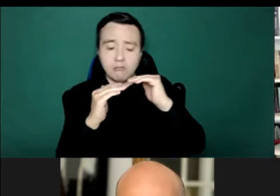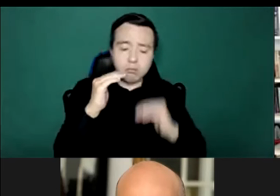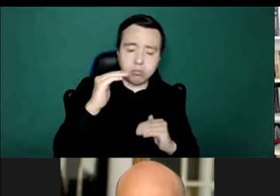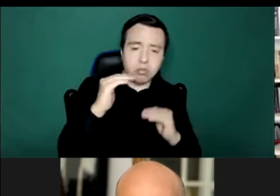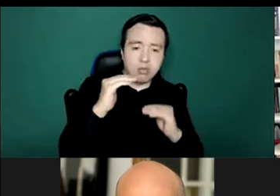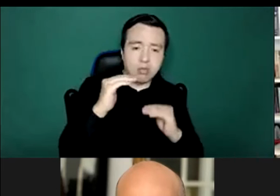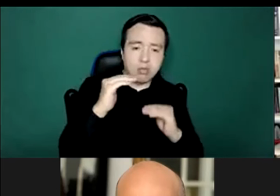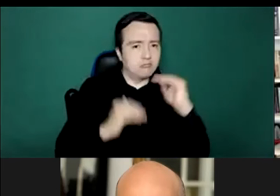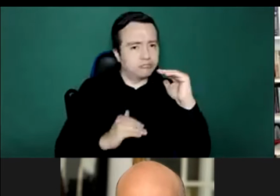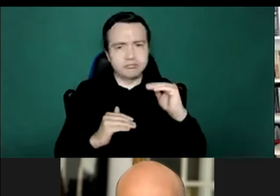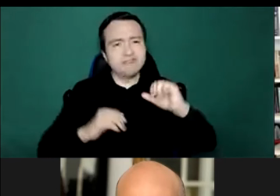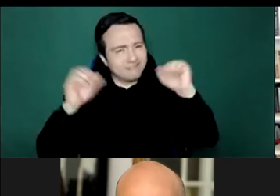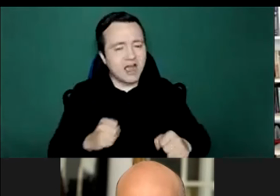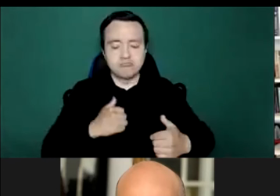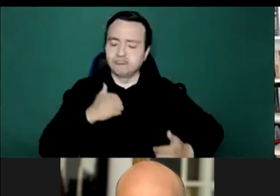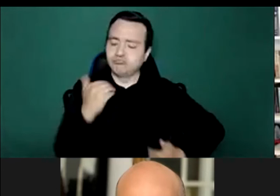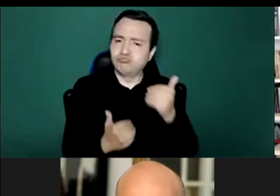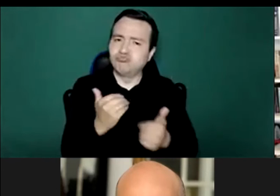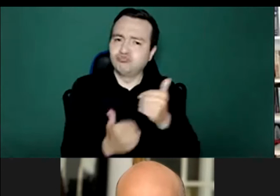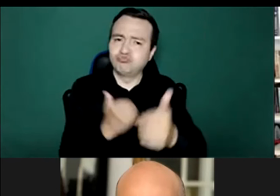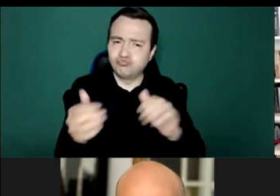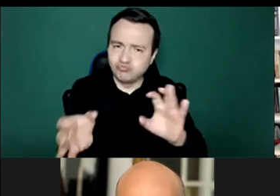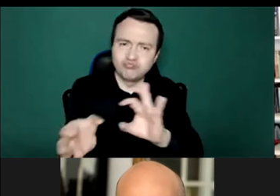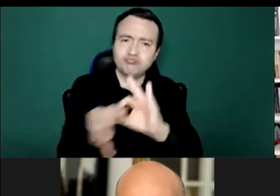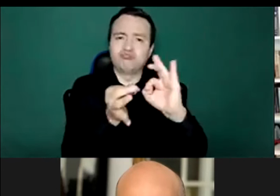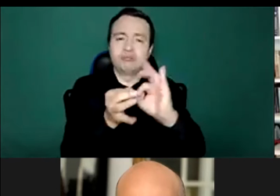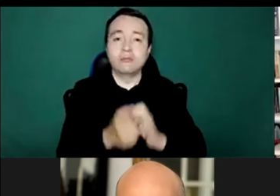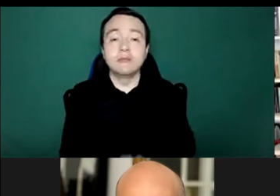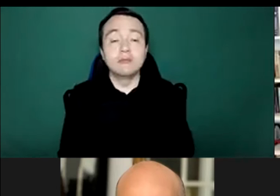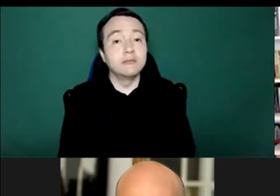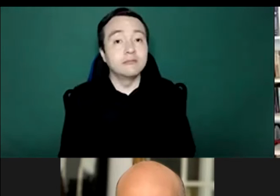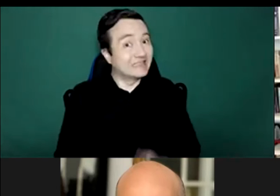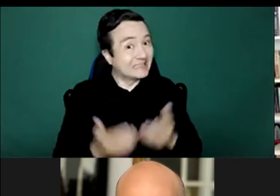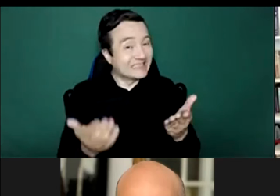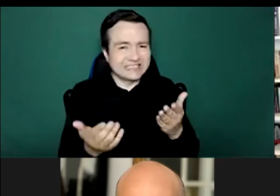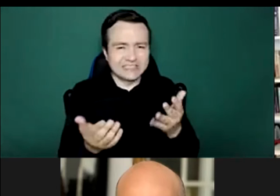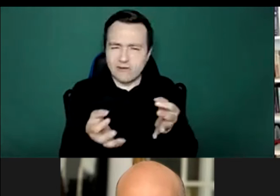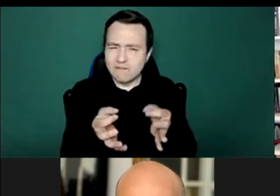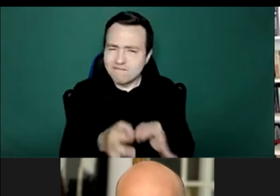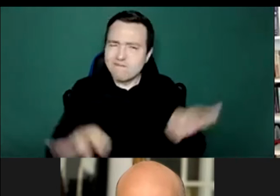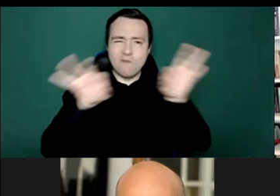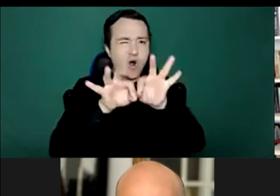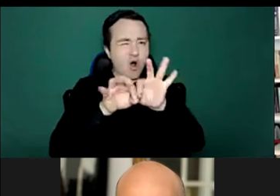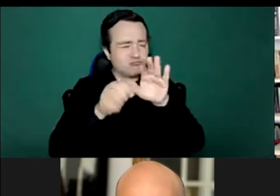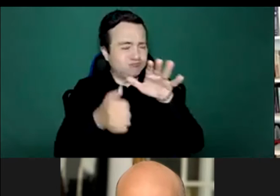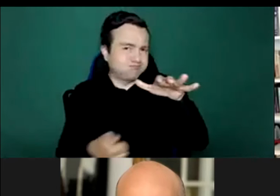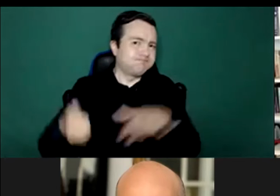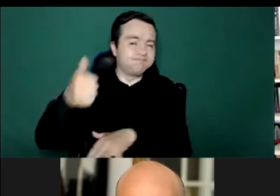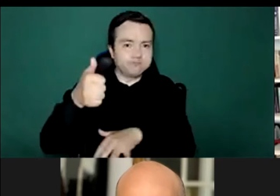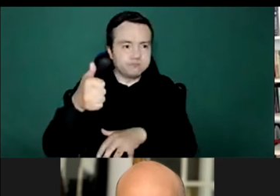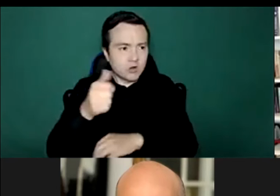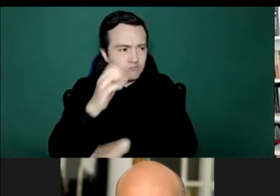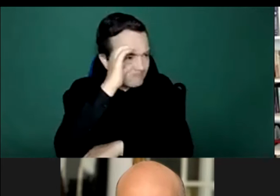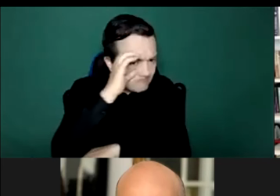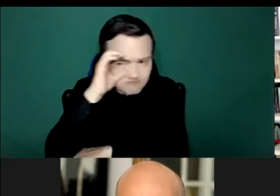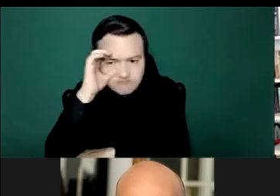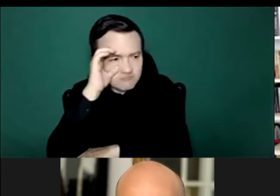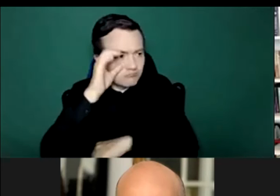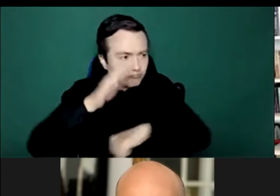será además fundamental para fortalecer las capacidades de preparación, alerta y respuesta a